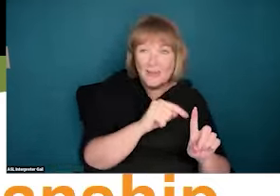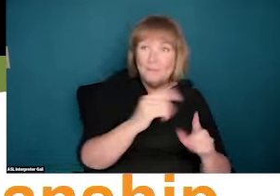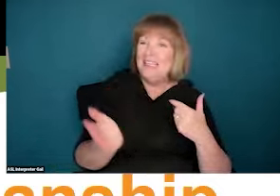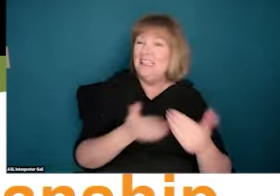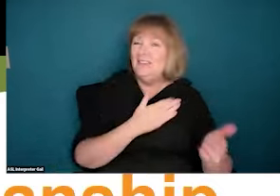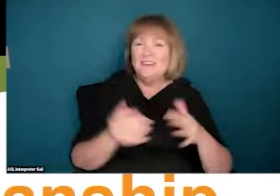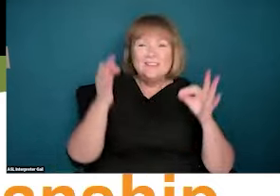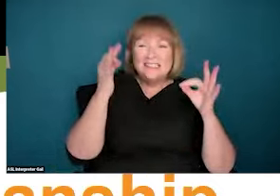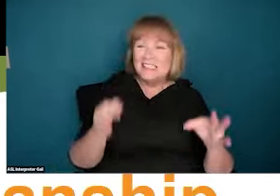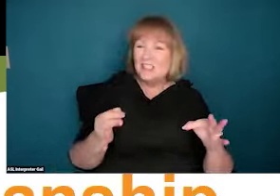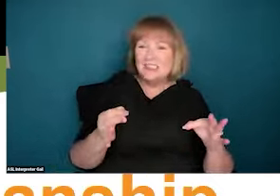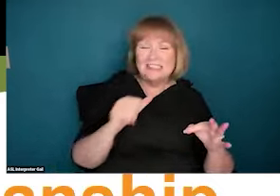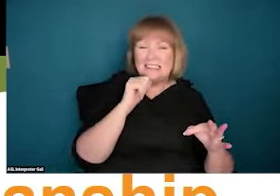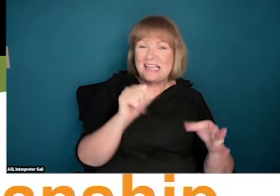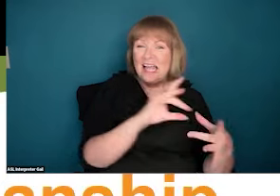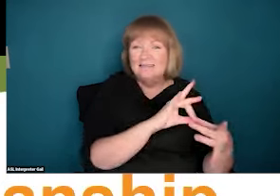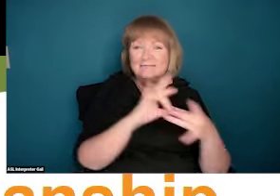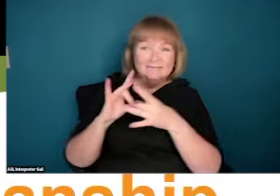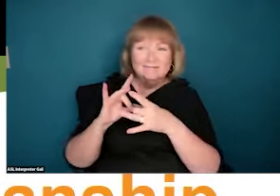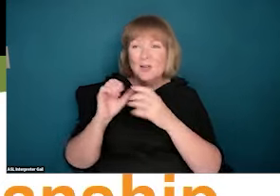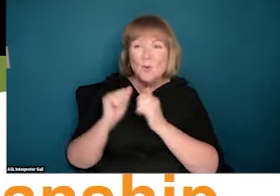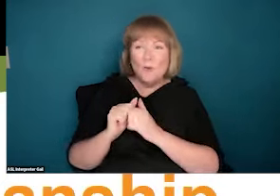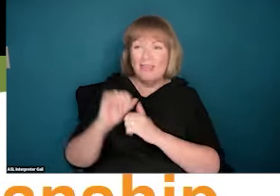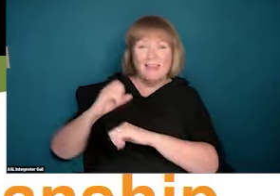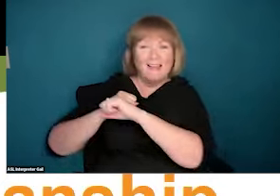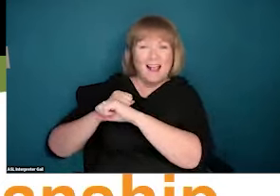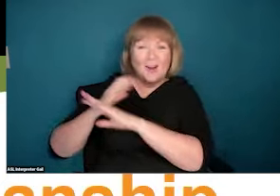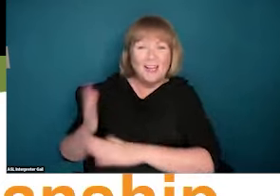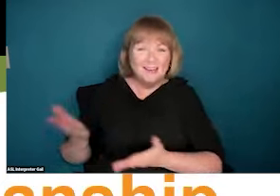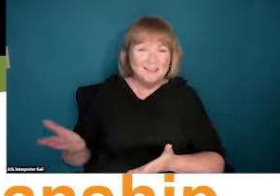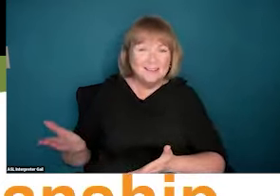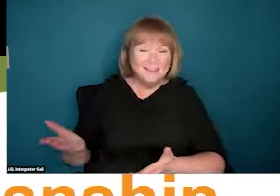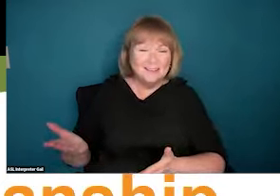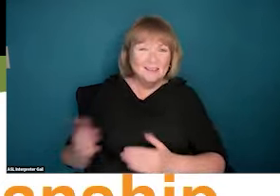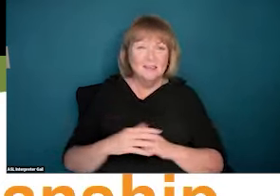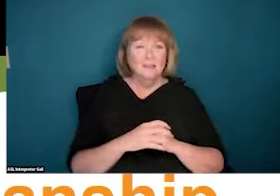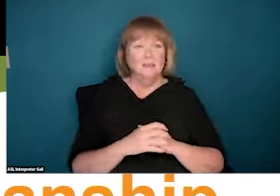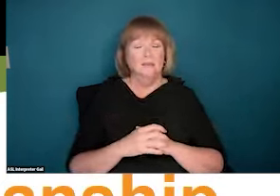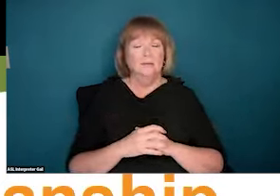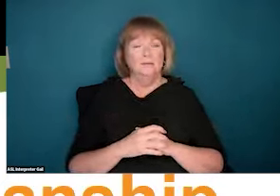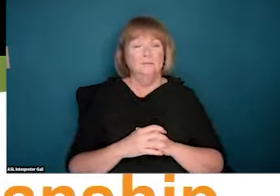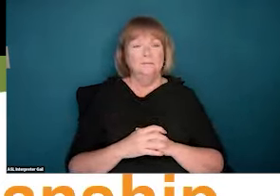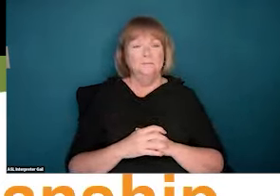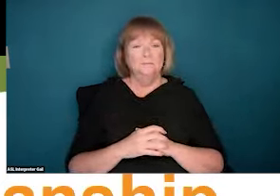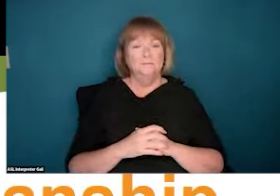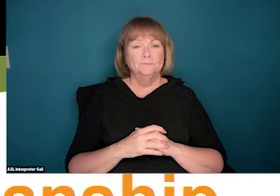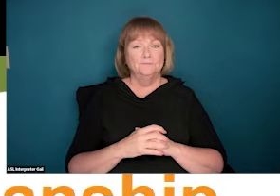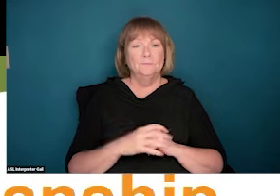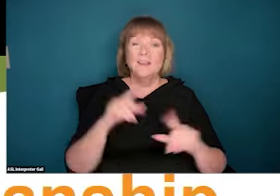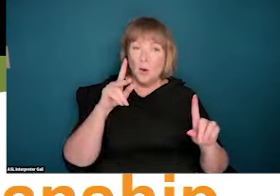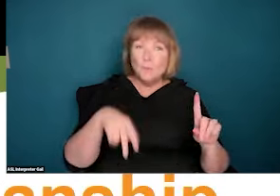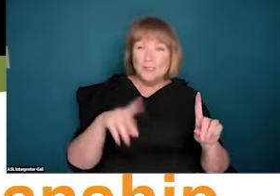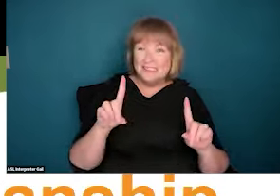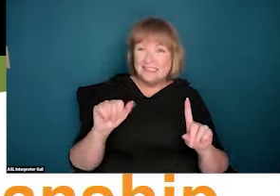que sus custodios o guardianes están empezando a tomarse demasiado poder en tomar más